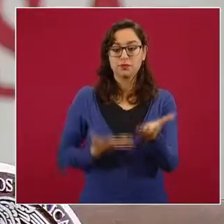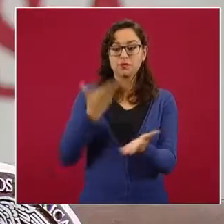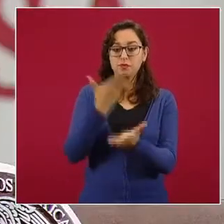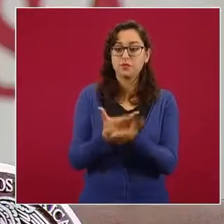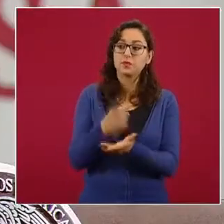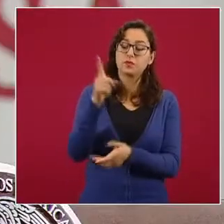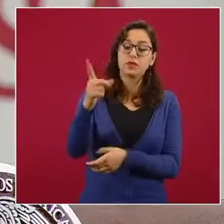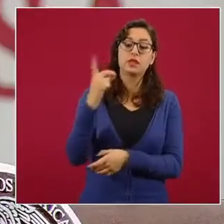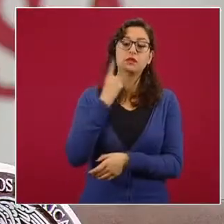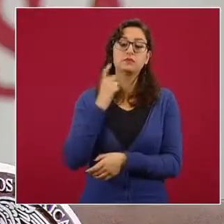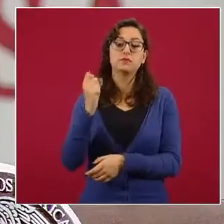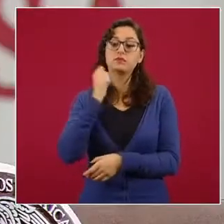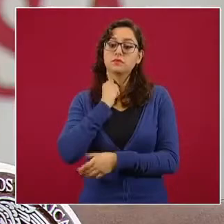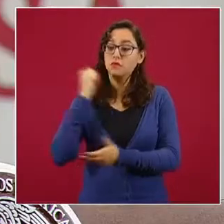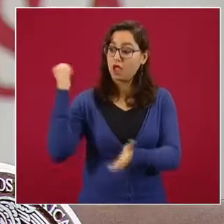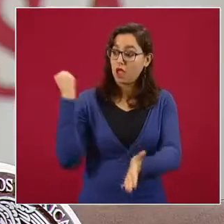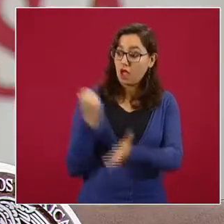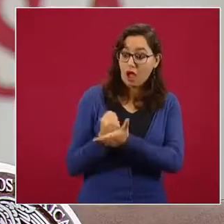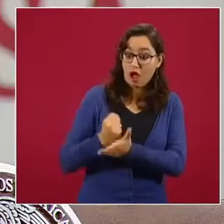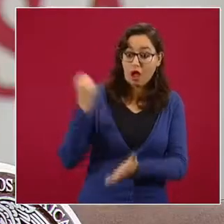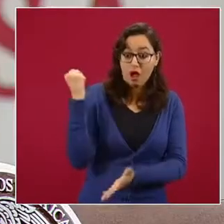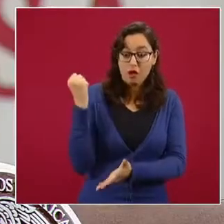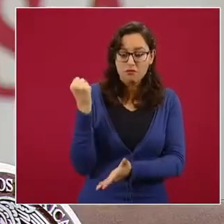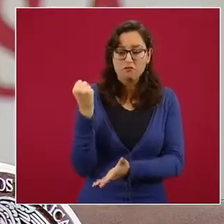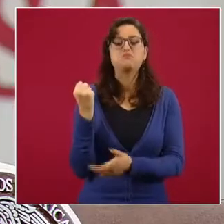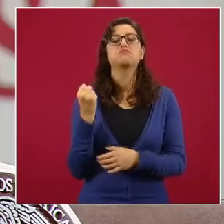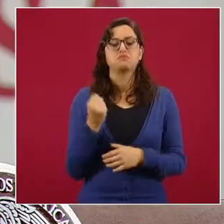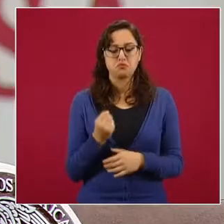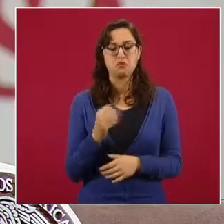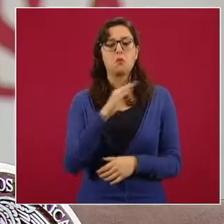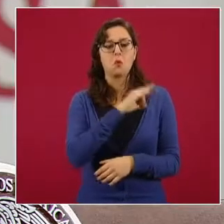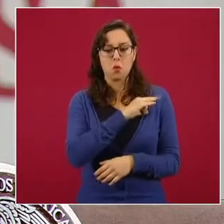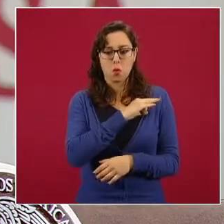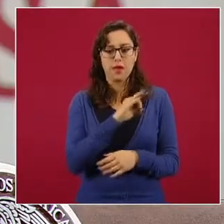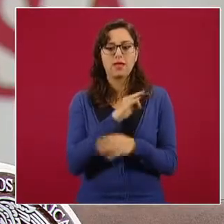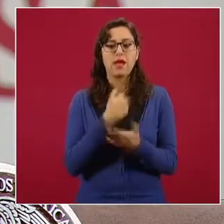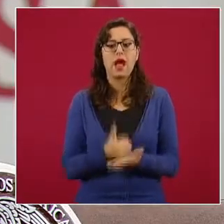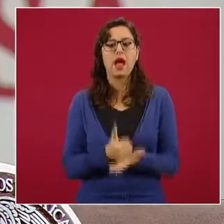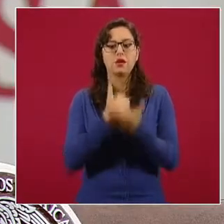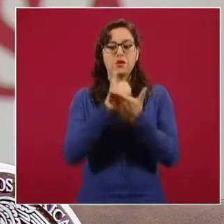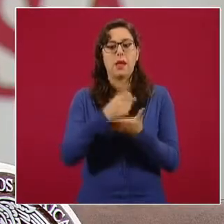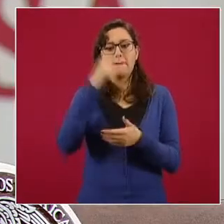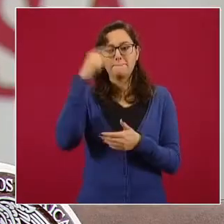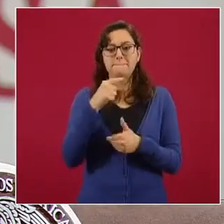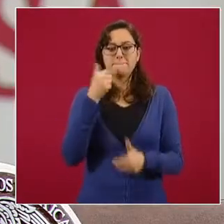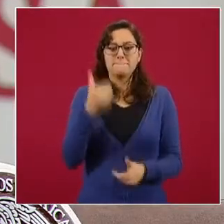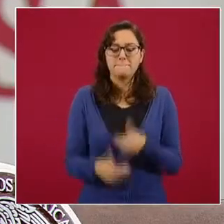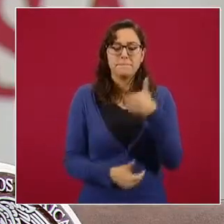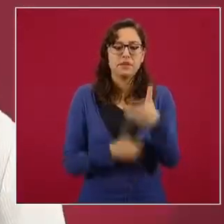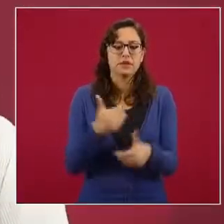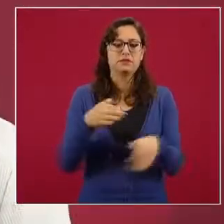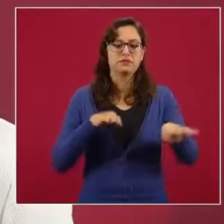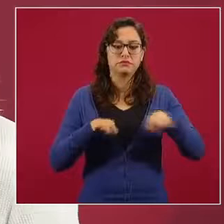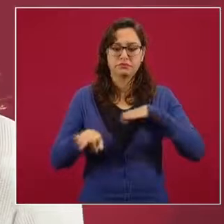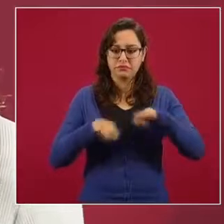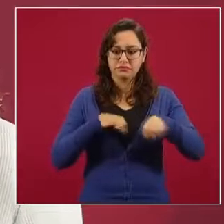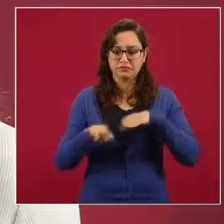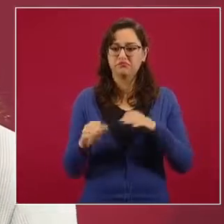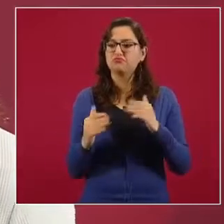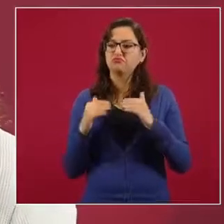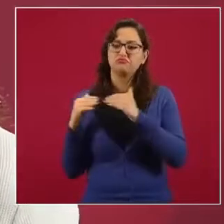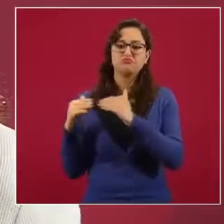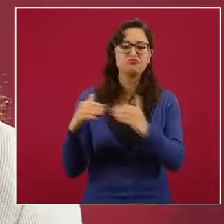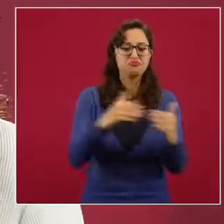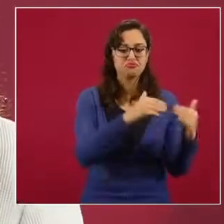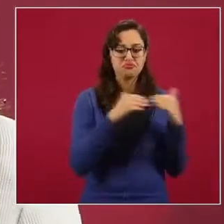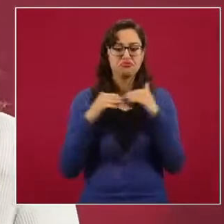los legisladores, va a permitir que podamos ir construyendo un mercado laboral más